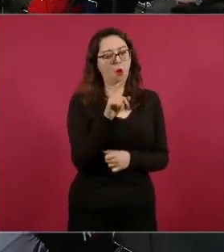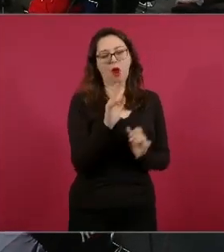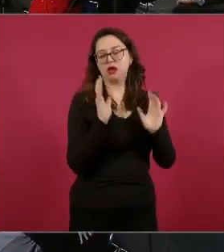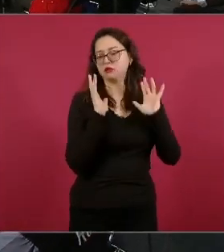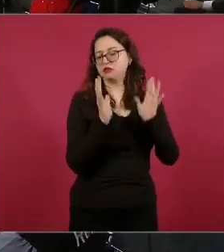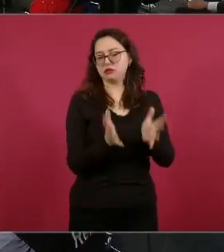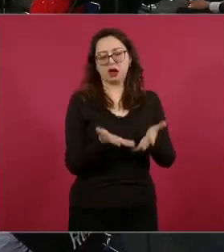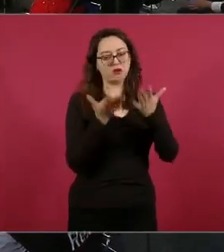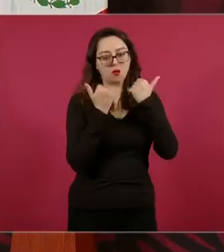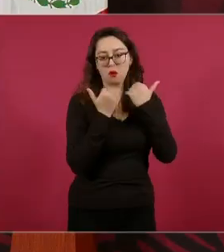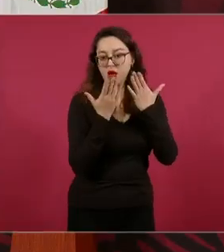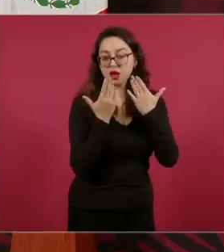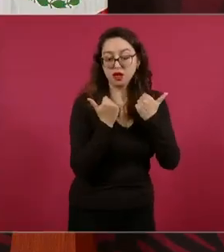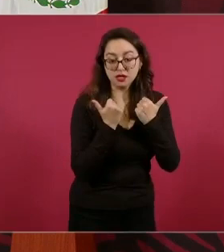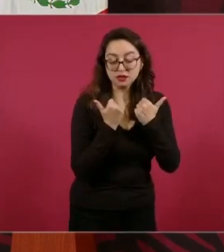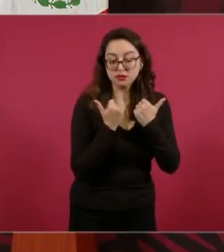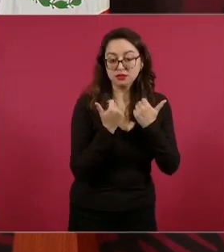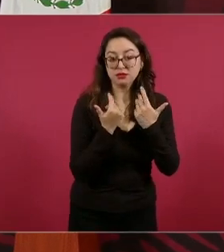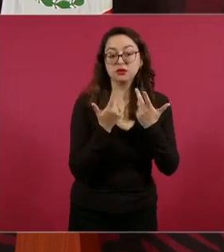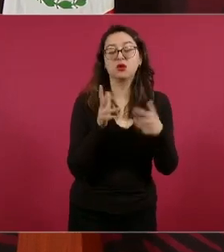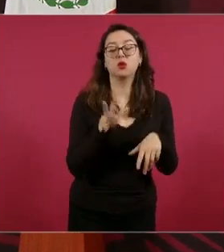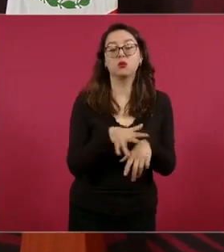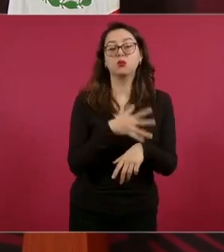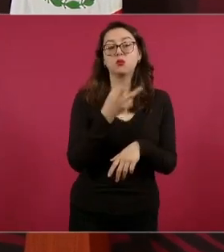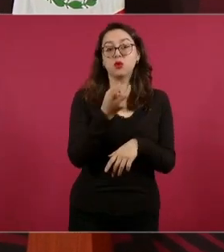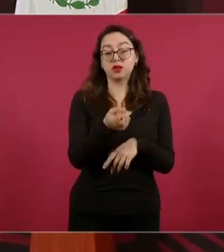Por eso también es muy importante